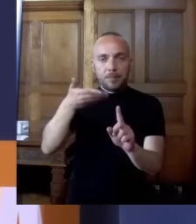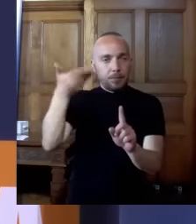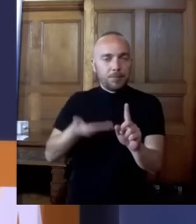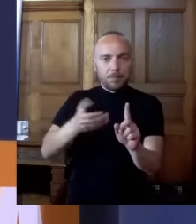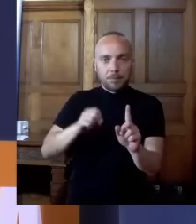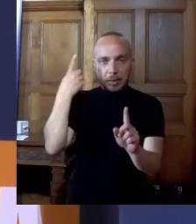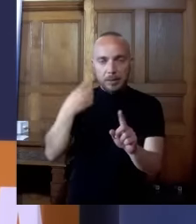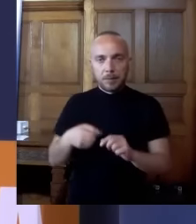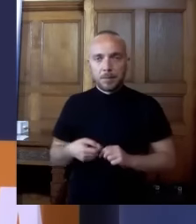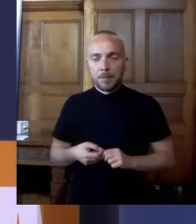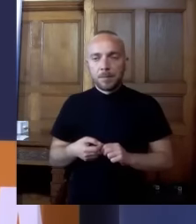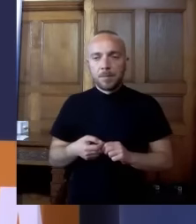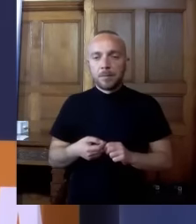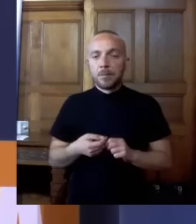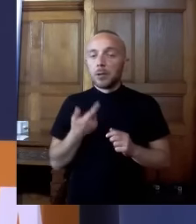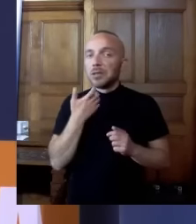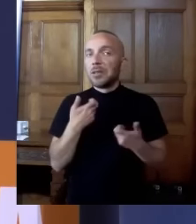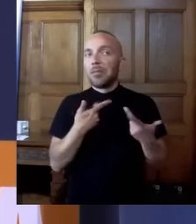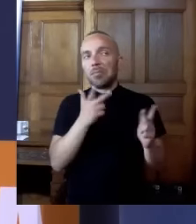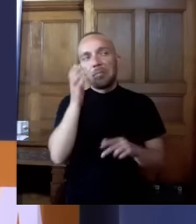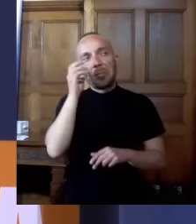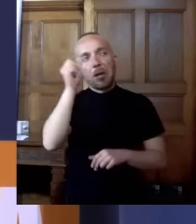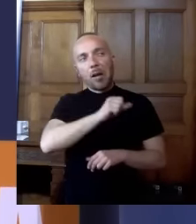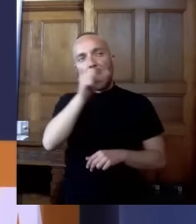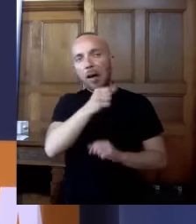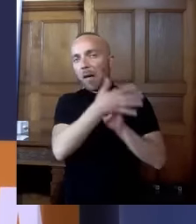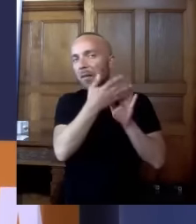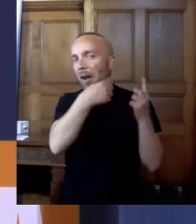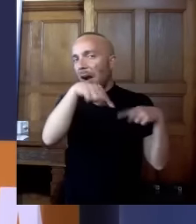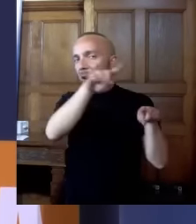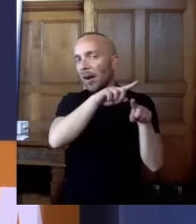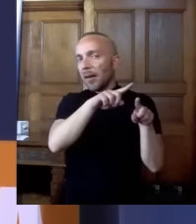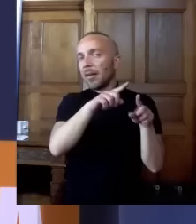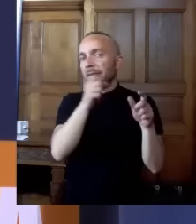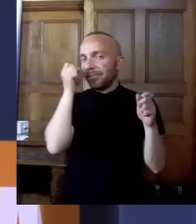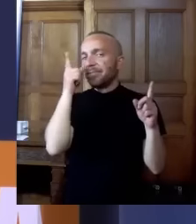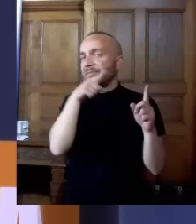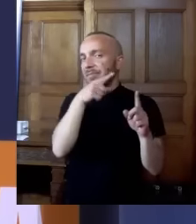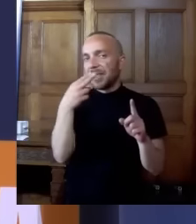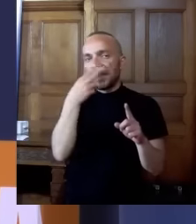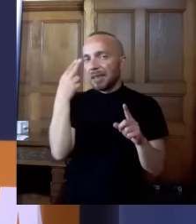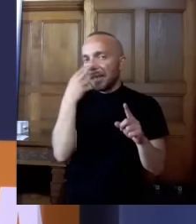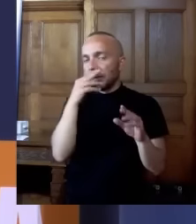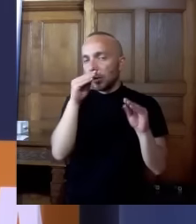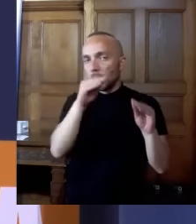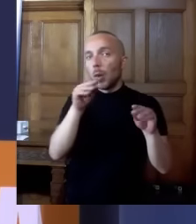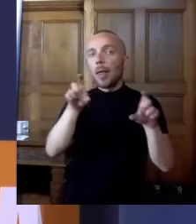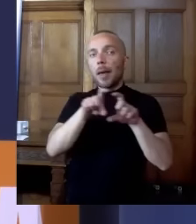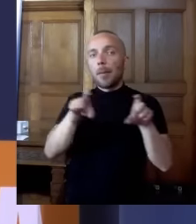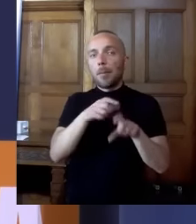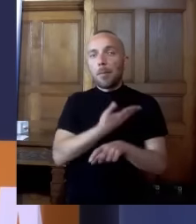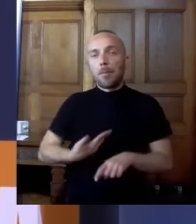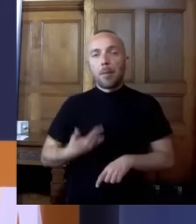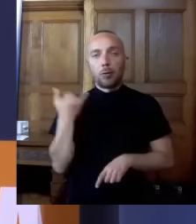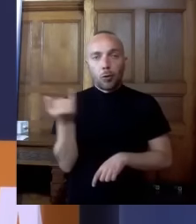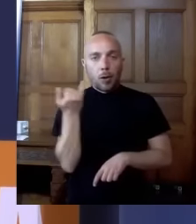hay más que dejarles hablar un rato para darte cuenta de que son los que defienden los intereses de la patronal el otro